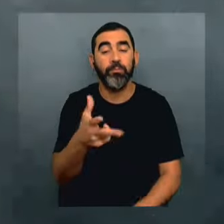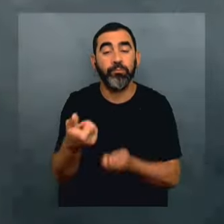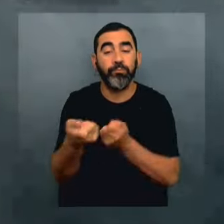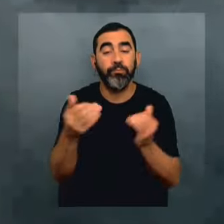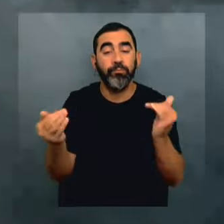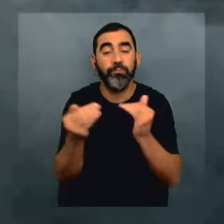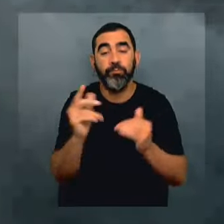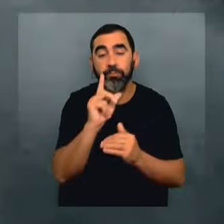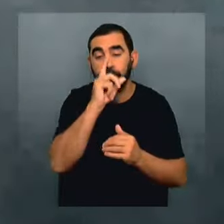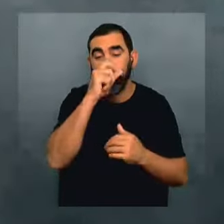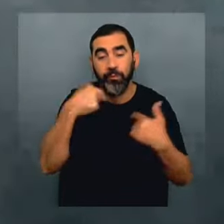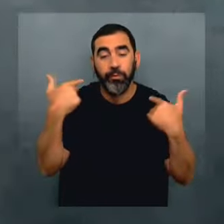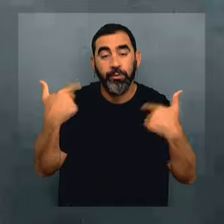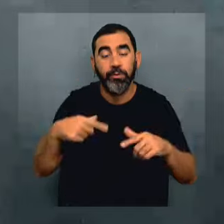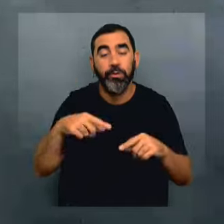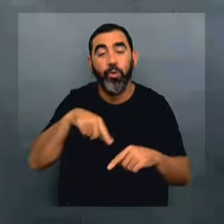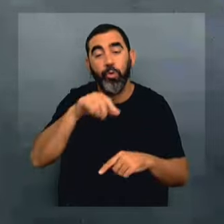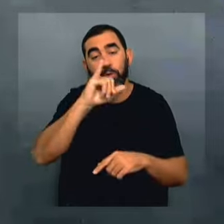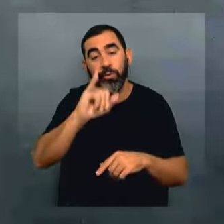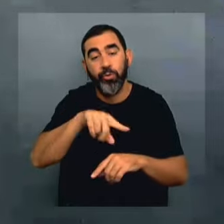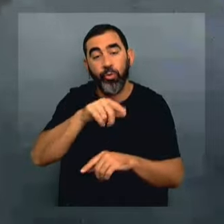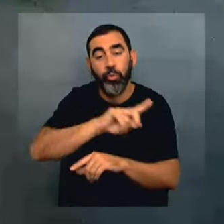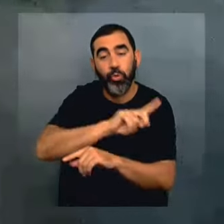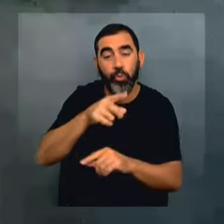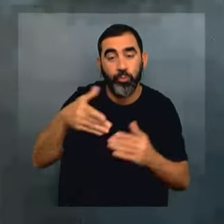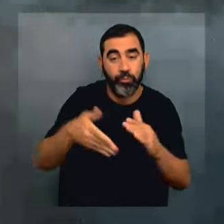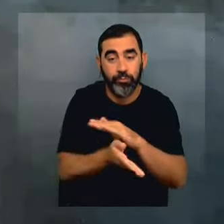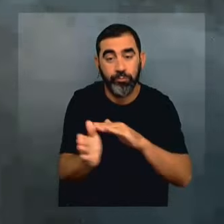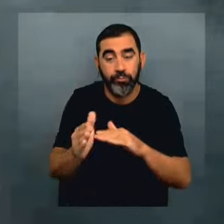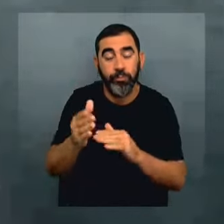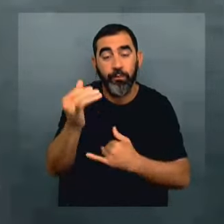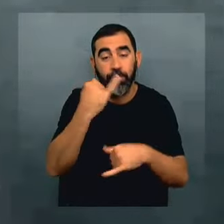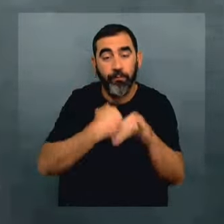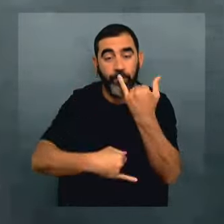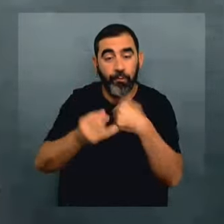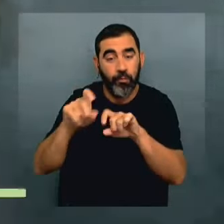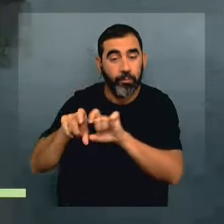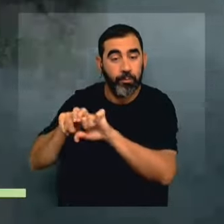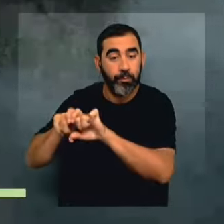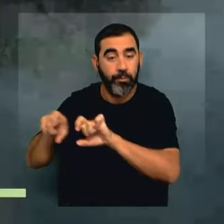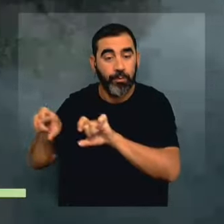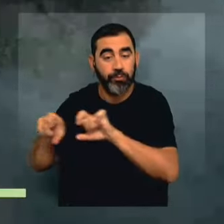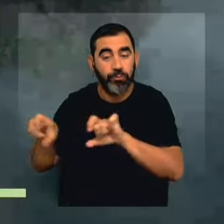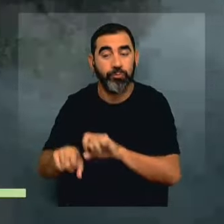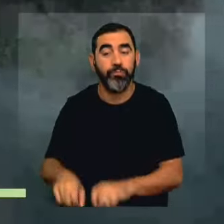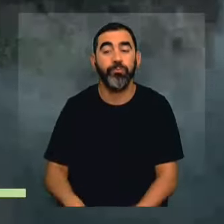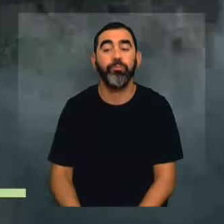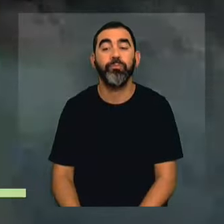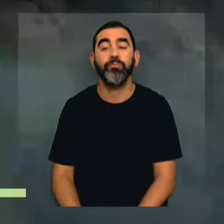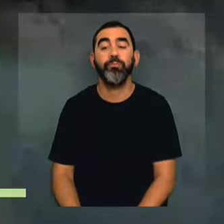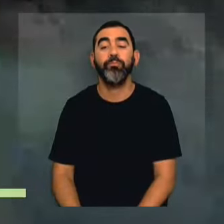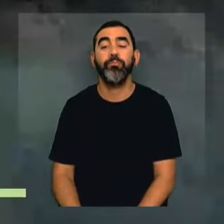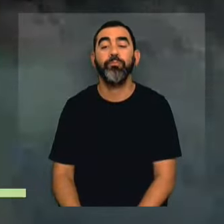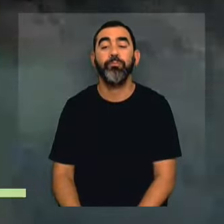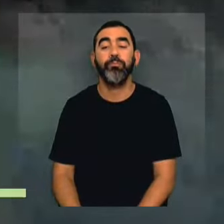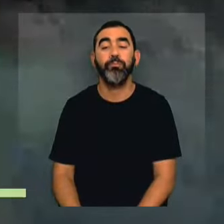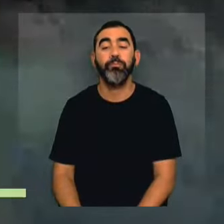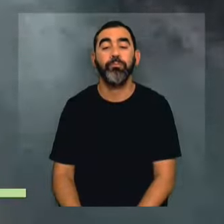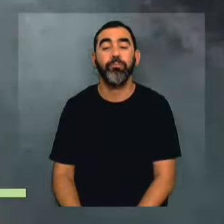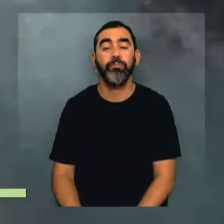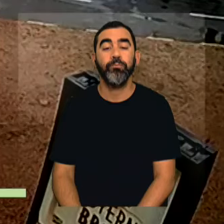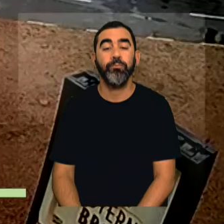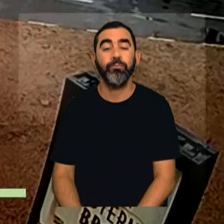centro de gestión de movilidad por dónde circular por dónde no @im trito @ mbd transporte para seguir en redes